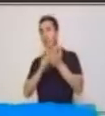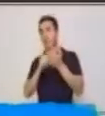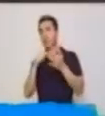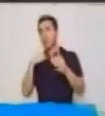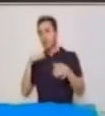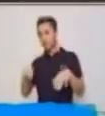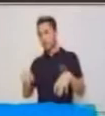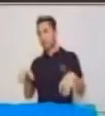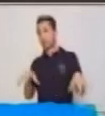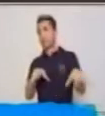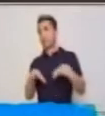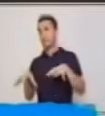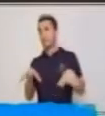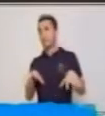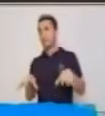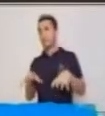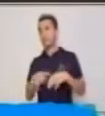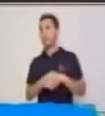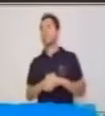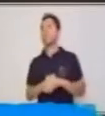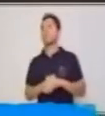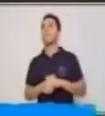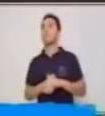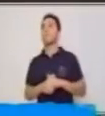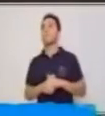actividad.